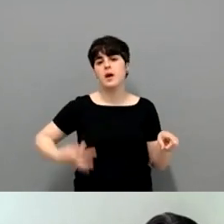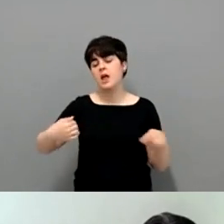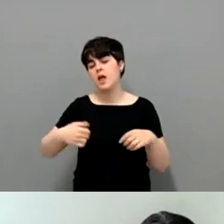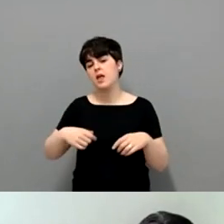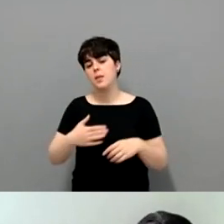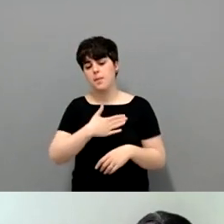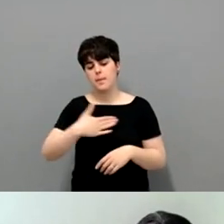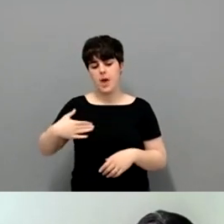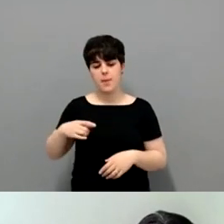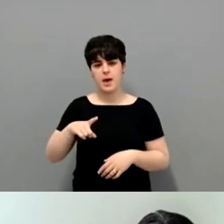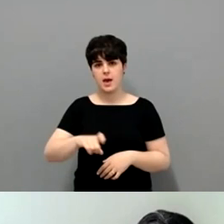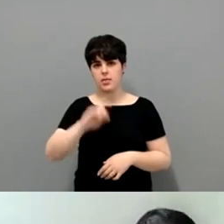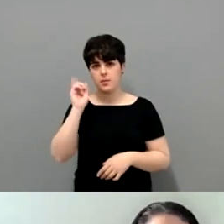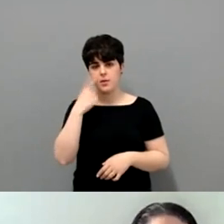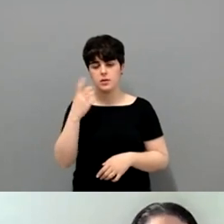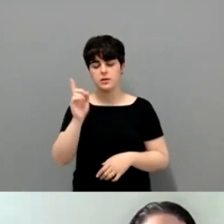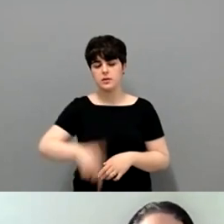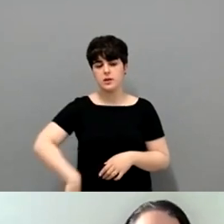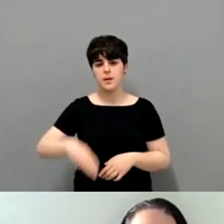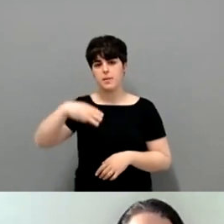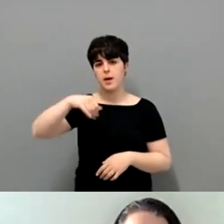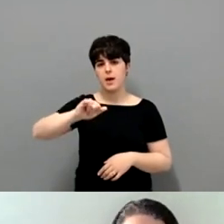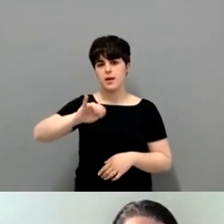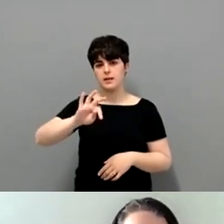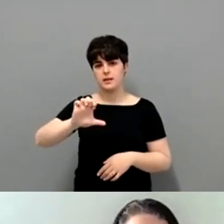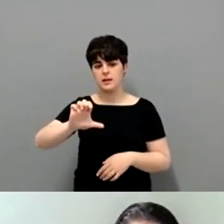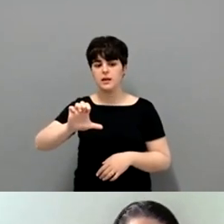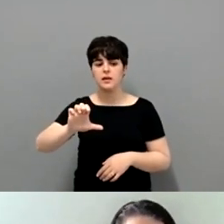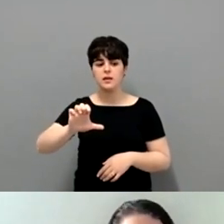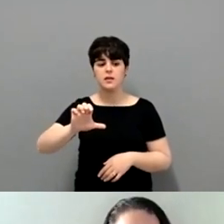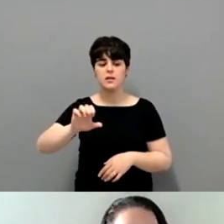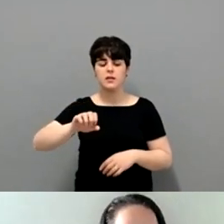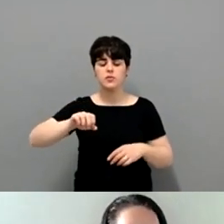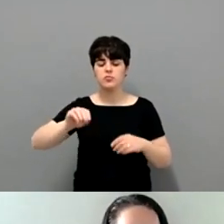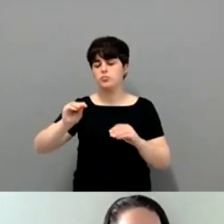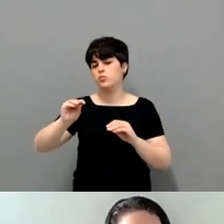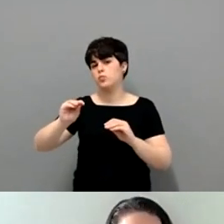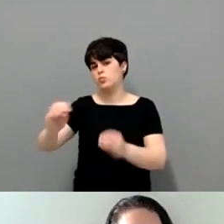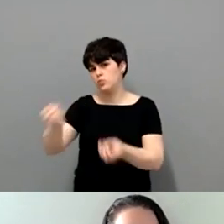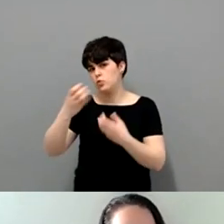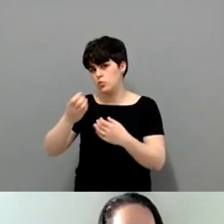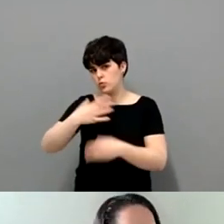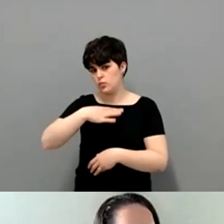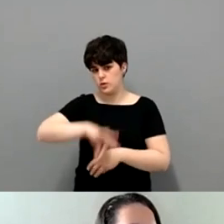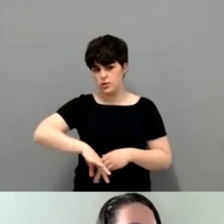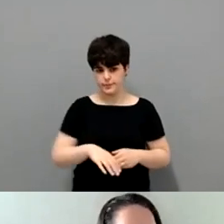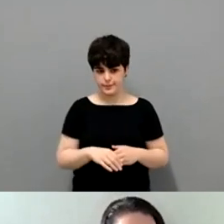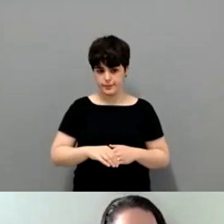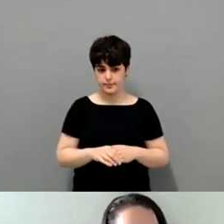de mama. Y también le voy a pedir a Maite que nos comparta su testimonio.